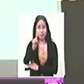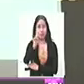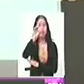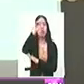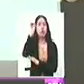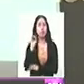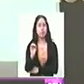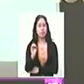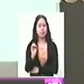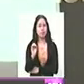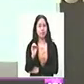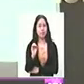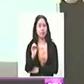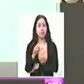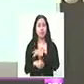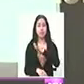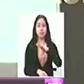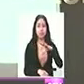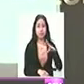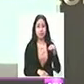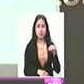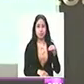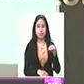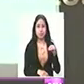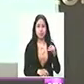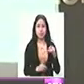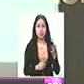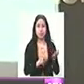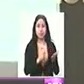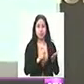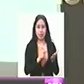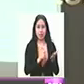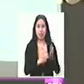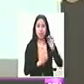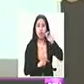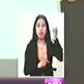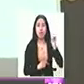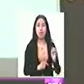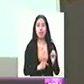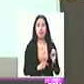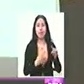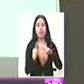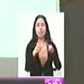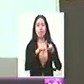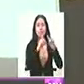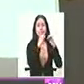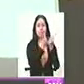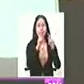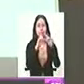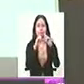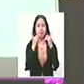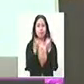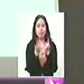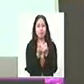6.1% y el comportamiento de esta tasa en los distintos departamentos